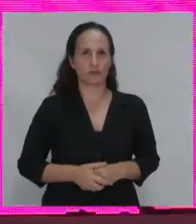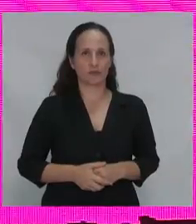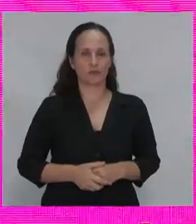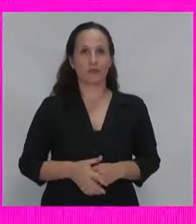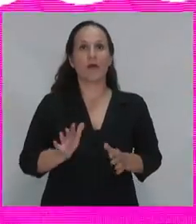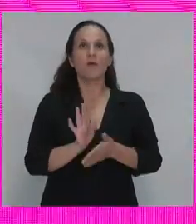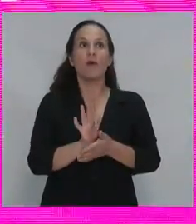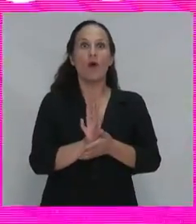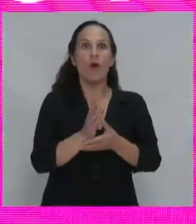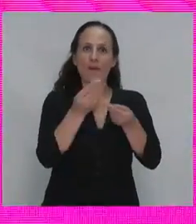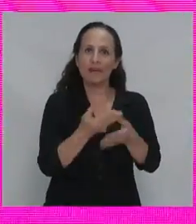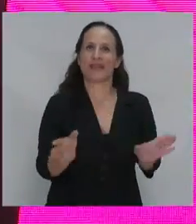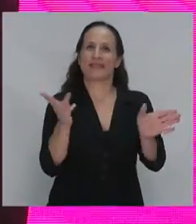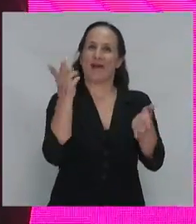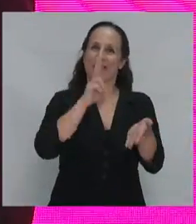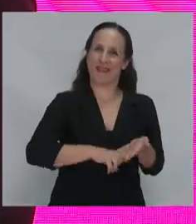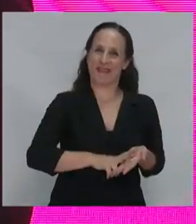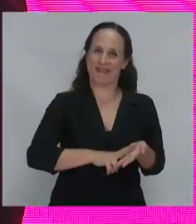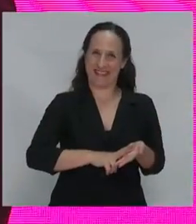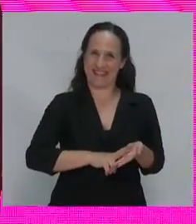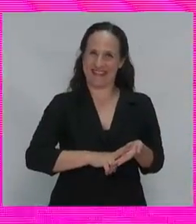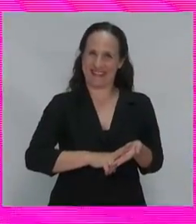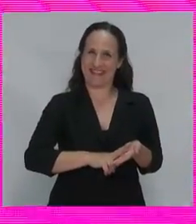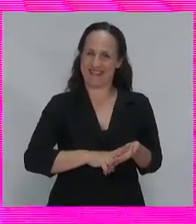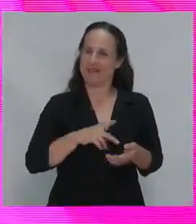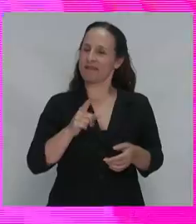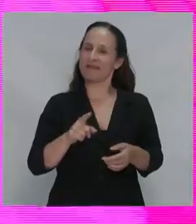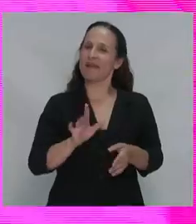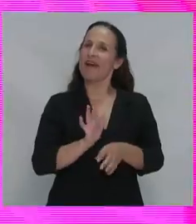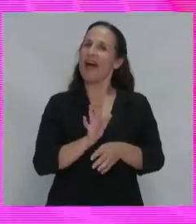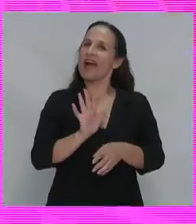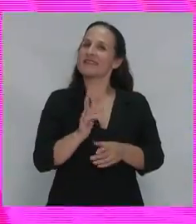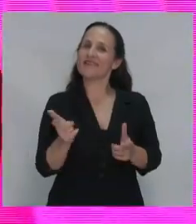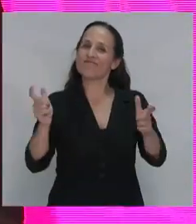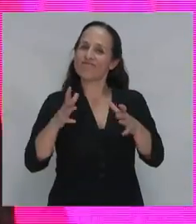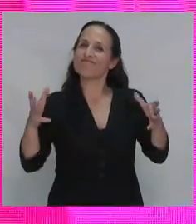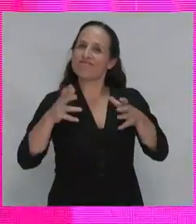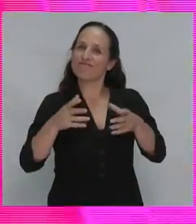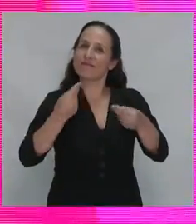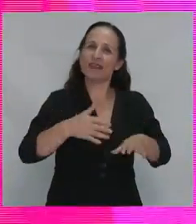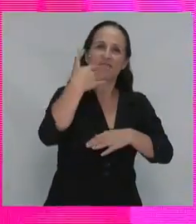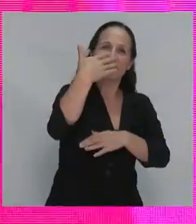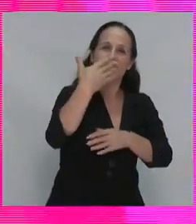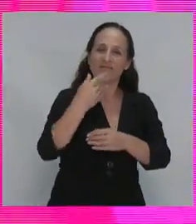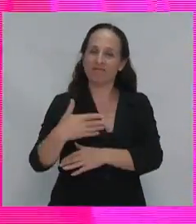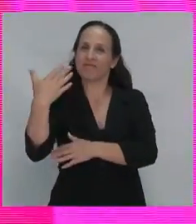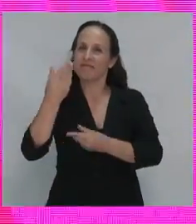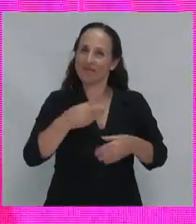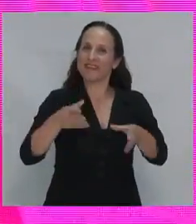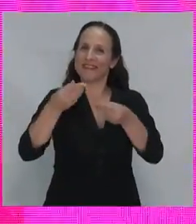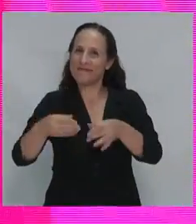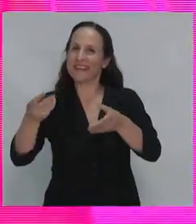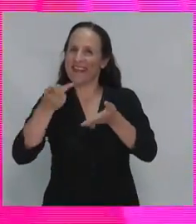reempezar como recomienda en cada momento este foro la que invitará la